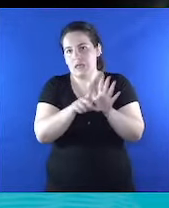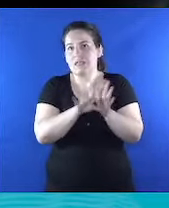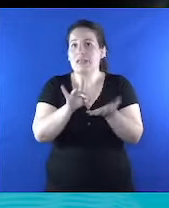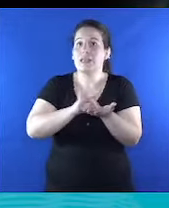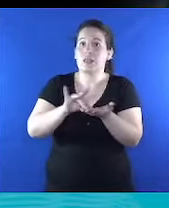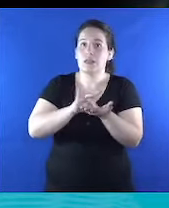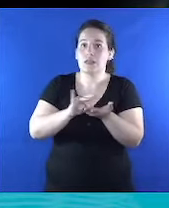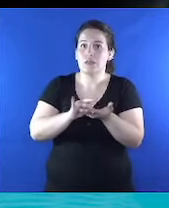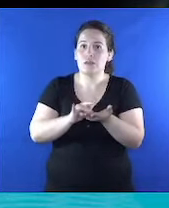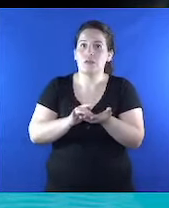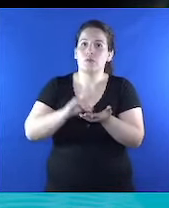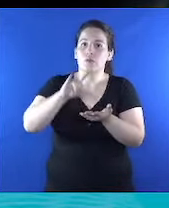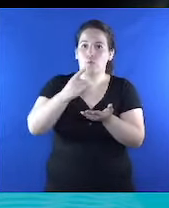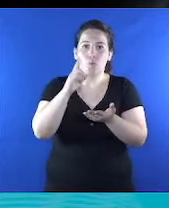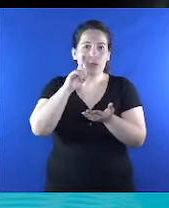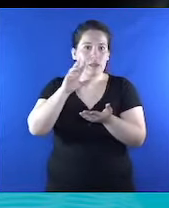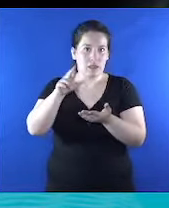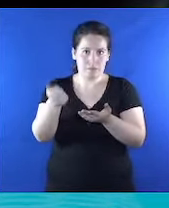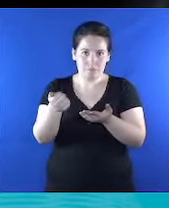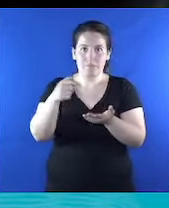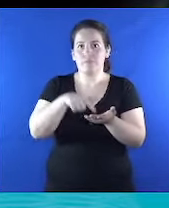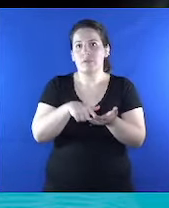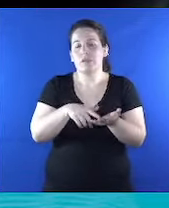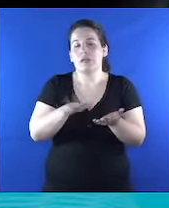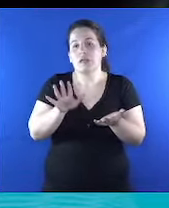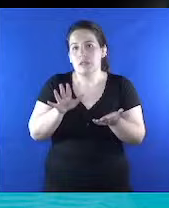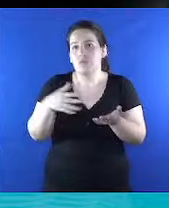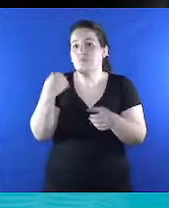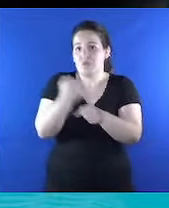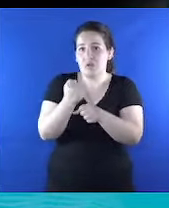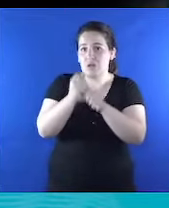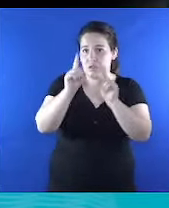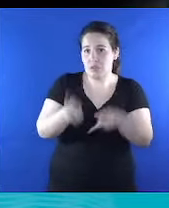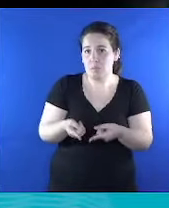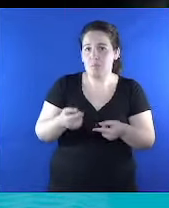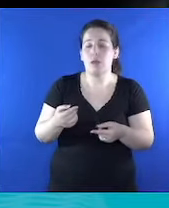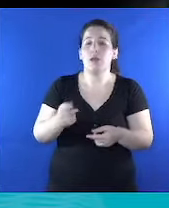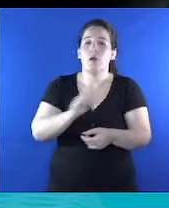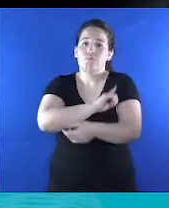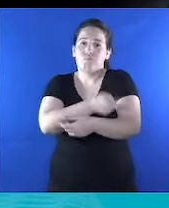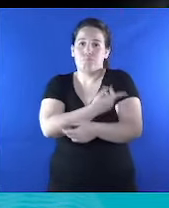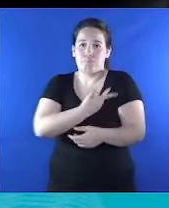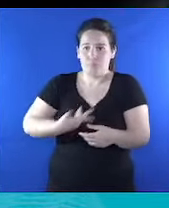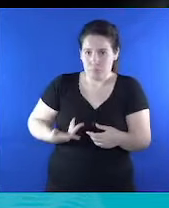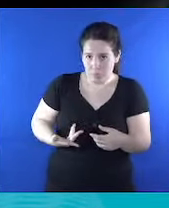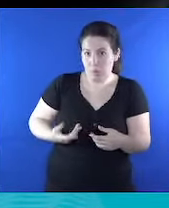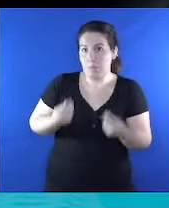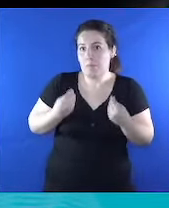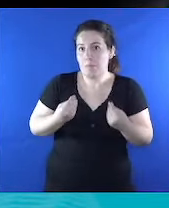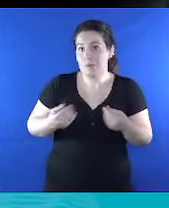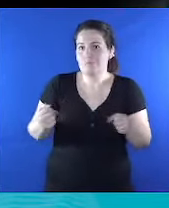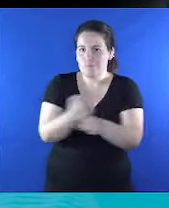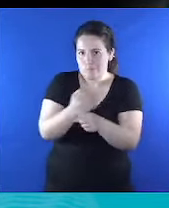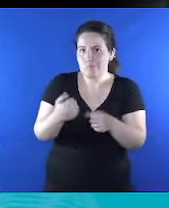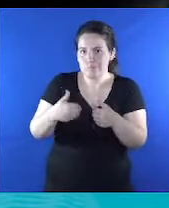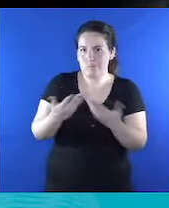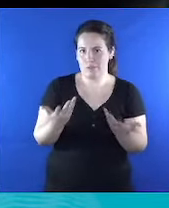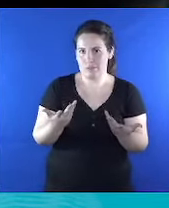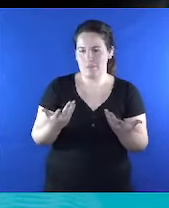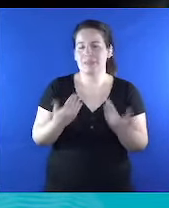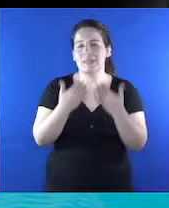diputada cubría mandato cumplido digo trabajó el poder ejecutivo fuertemente para que pueda ser sancionada y